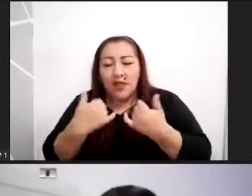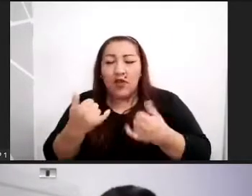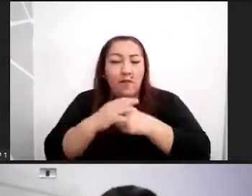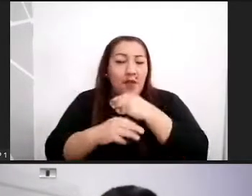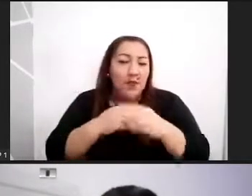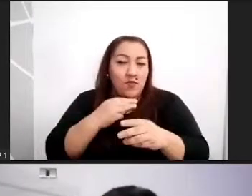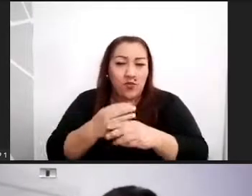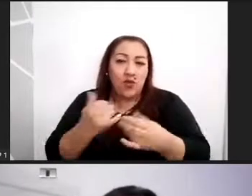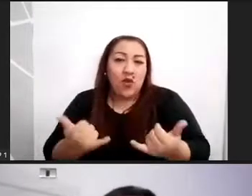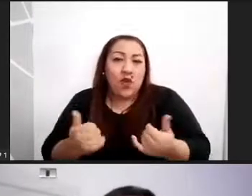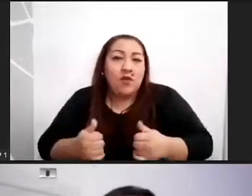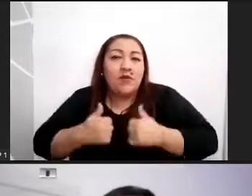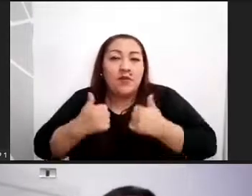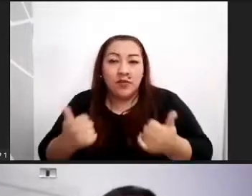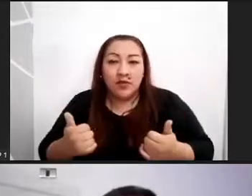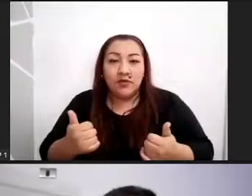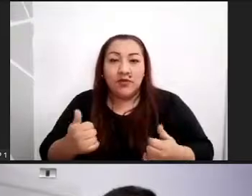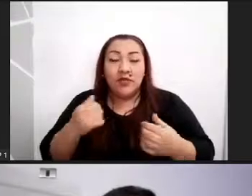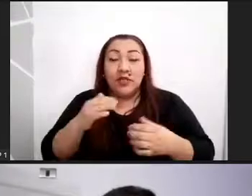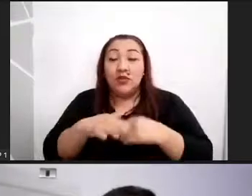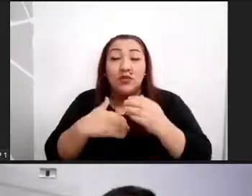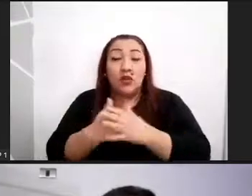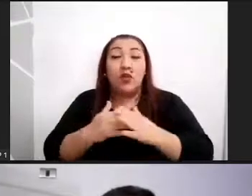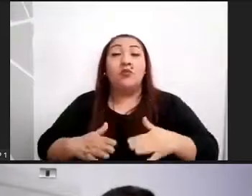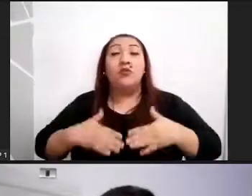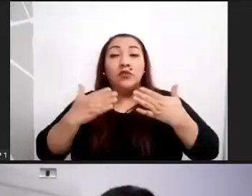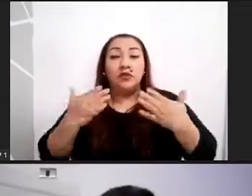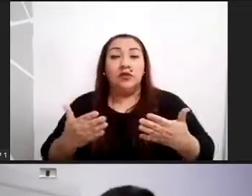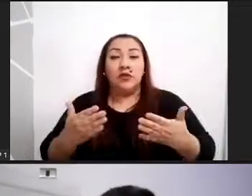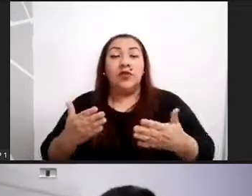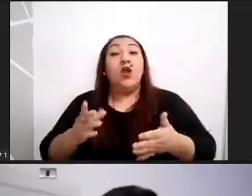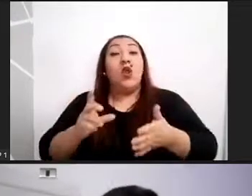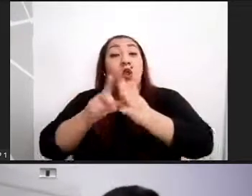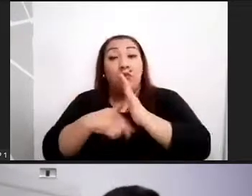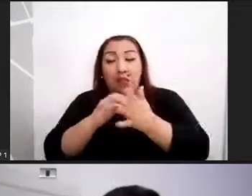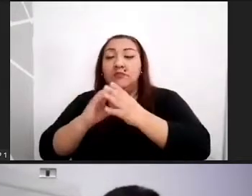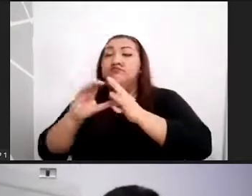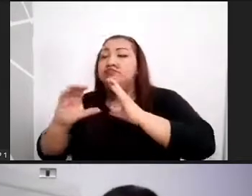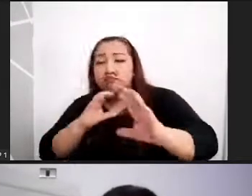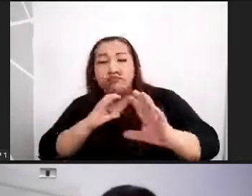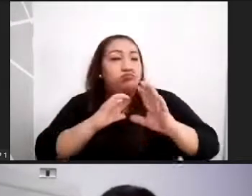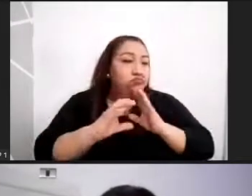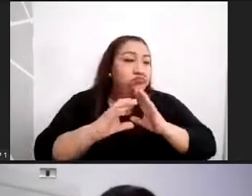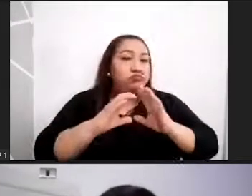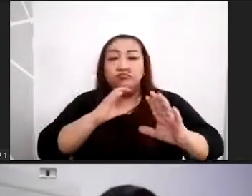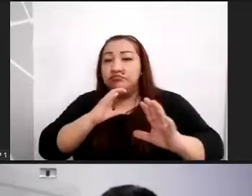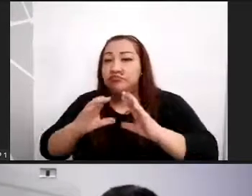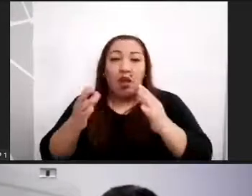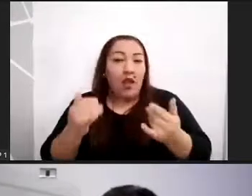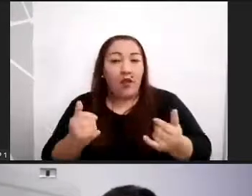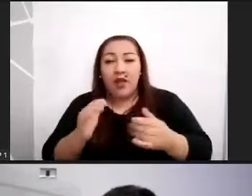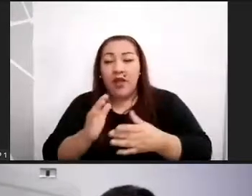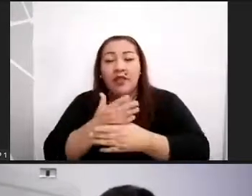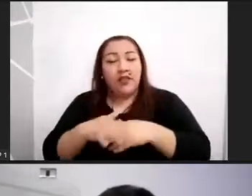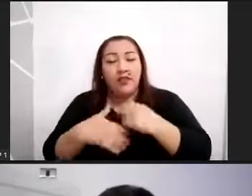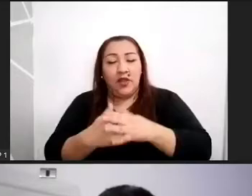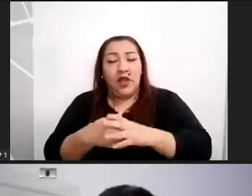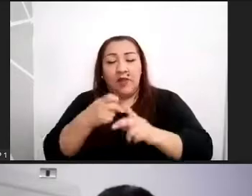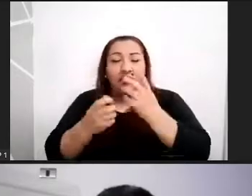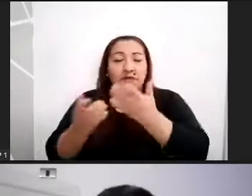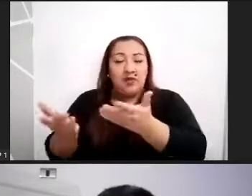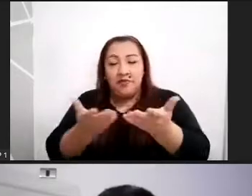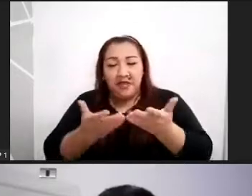que vivimos, y en la medida de lo posible habrá un diálogo interdisciplinario entre nuestros